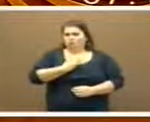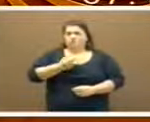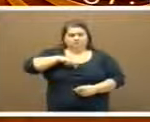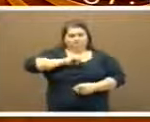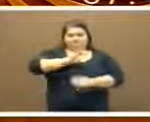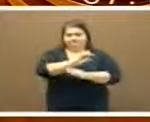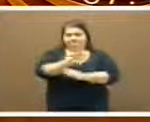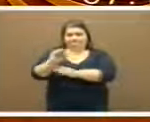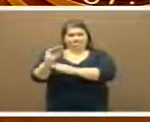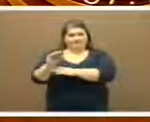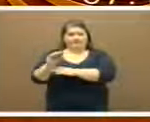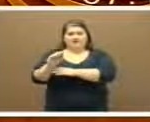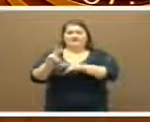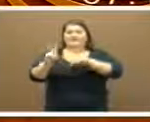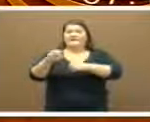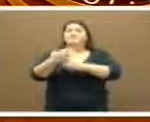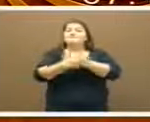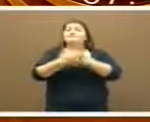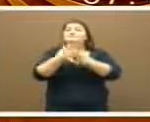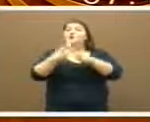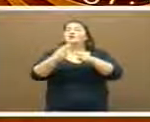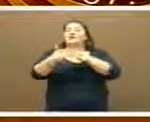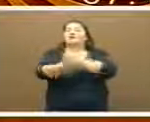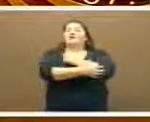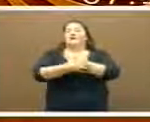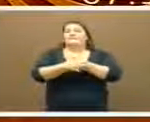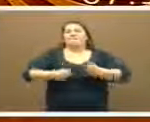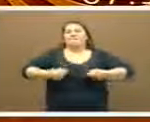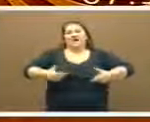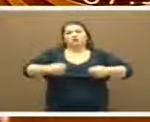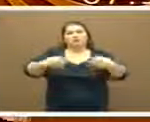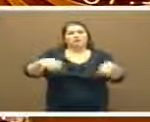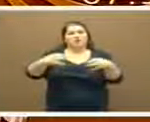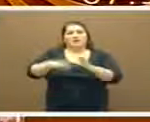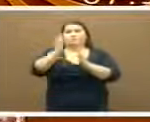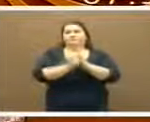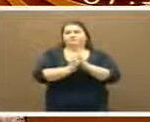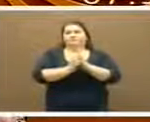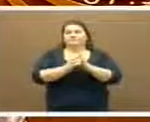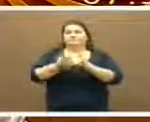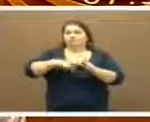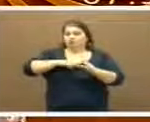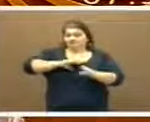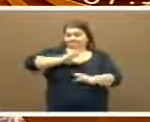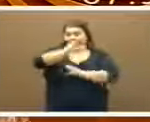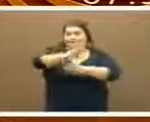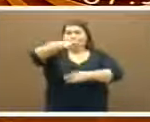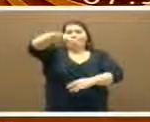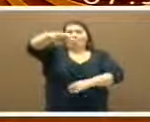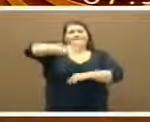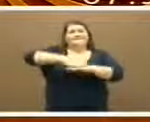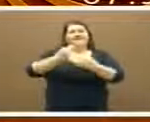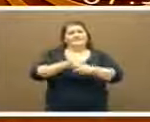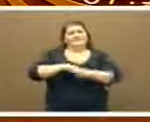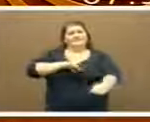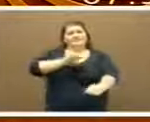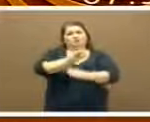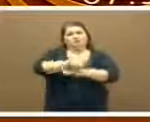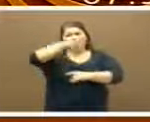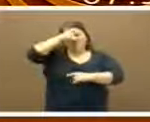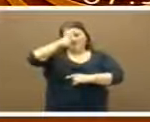hay que decirlo, de esa política de austeridad y de reducción del gasto corriente y que se va a destinar única y exclusivamente a inversión